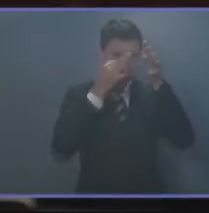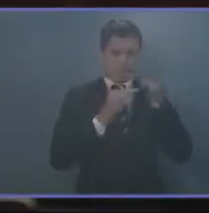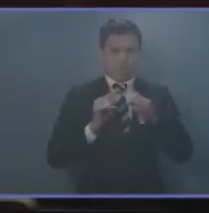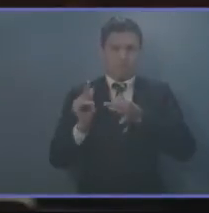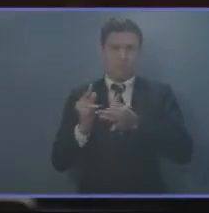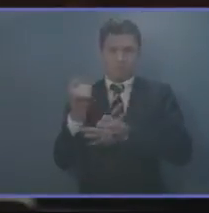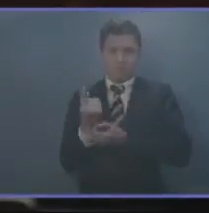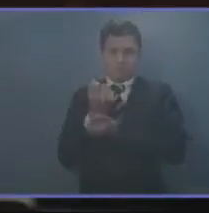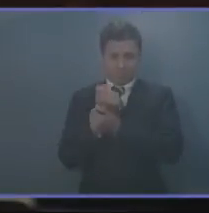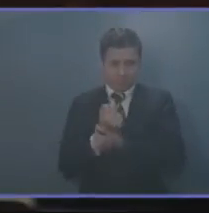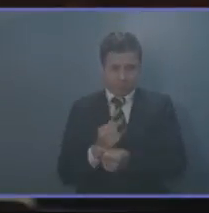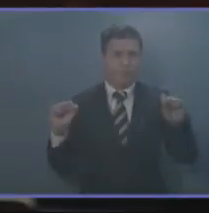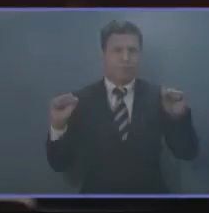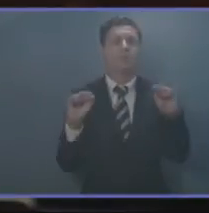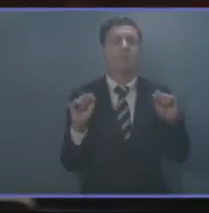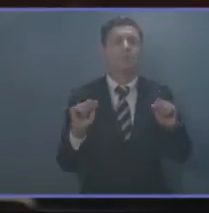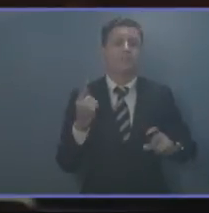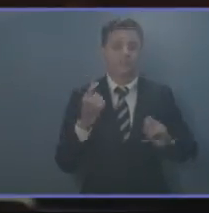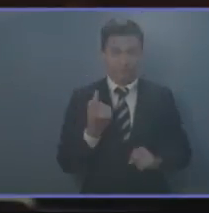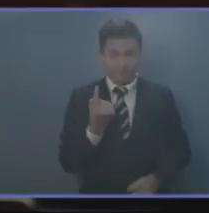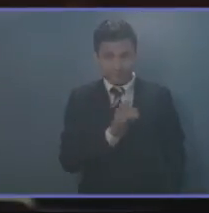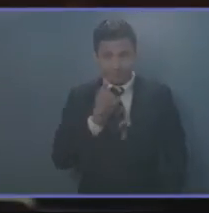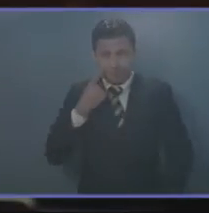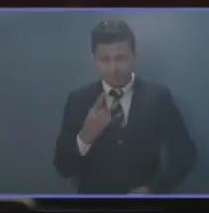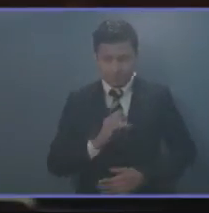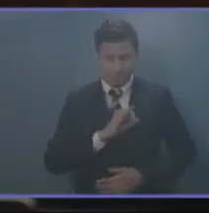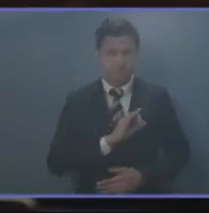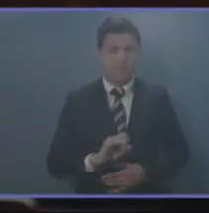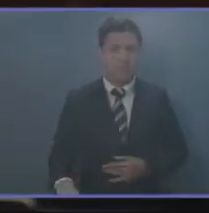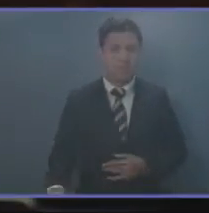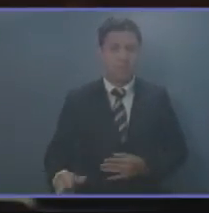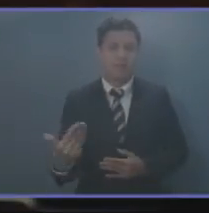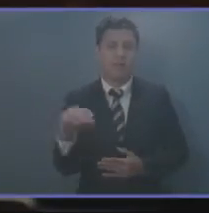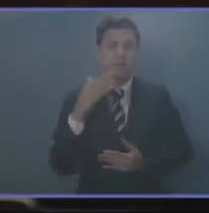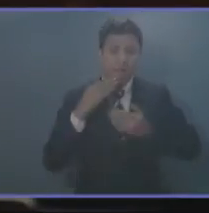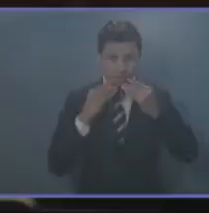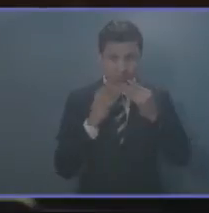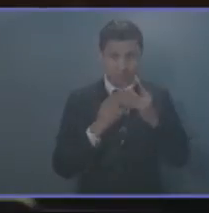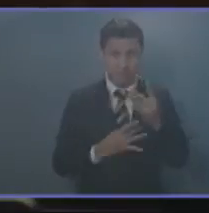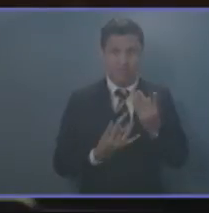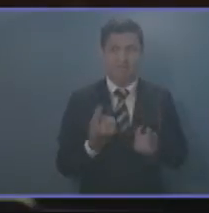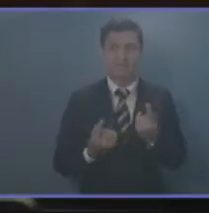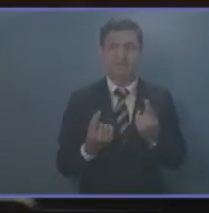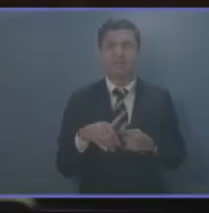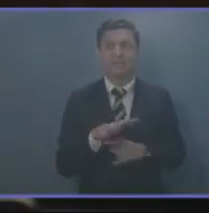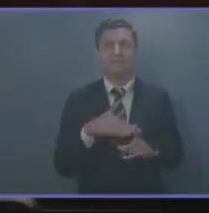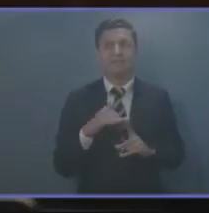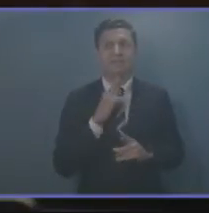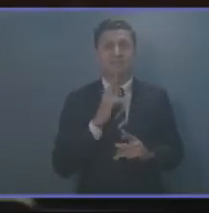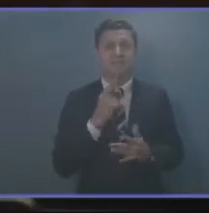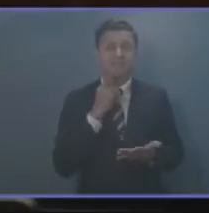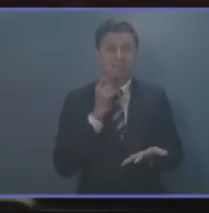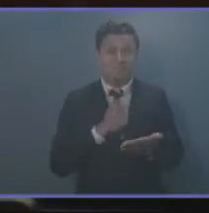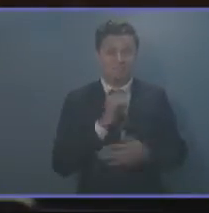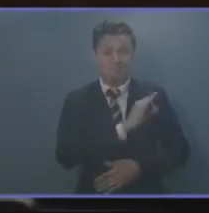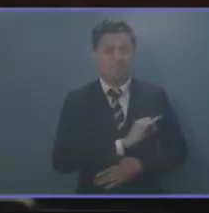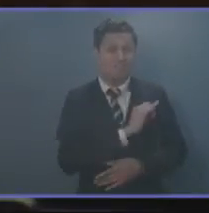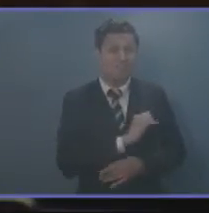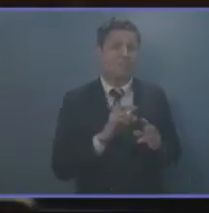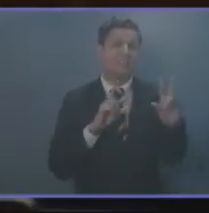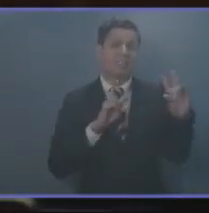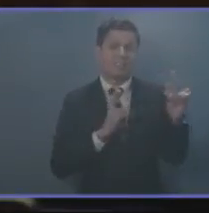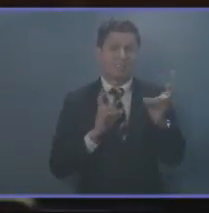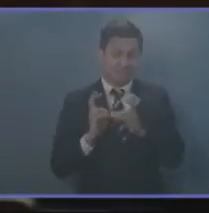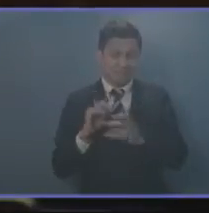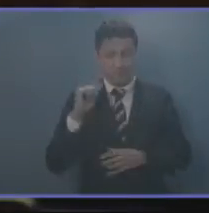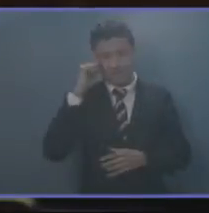atendiendo a una diversidad de razones, las que fueron identificadas y consignadas anteriormente, y es que algunas de esas razones se identifican con aspectos de